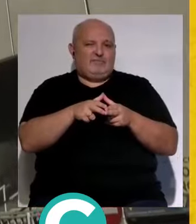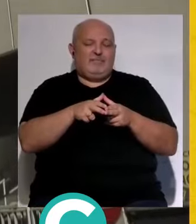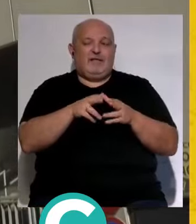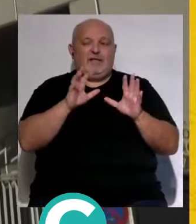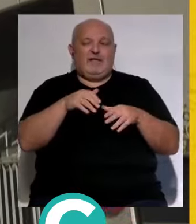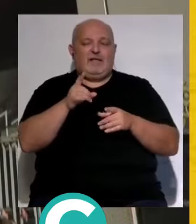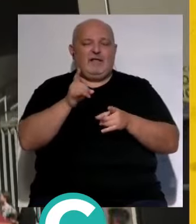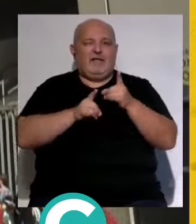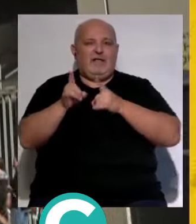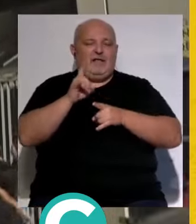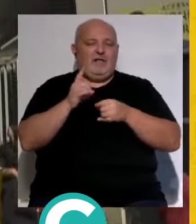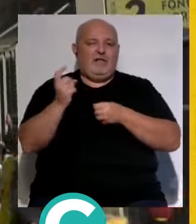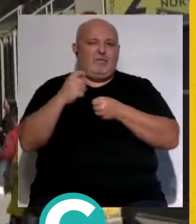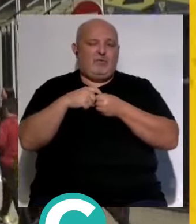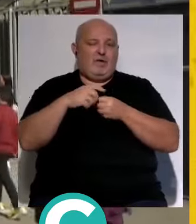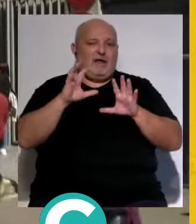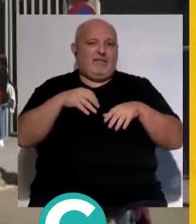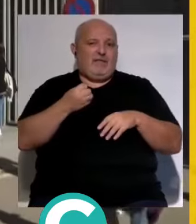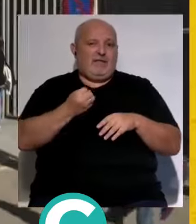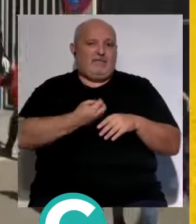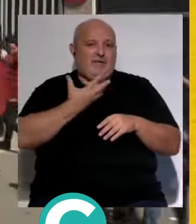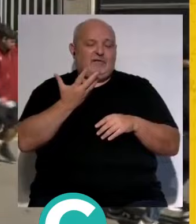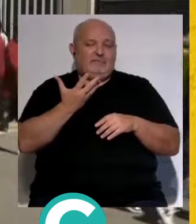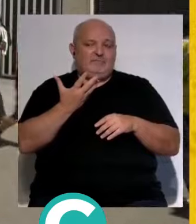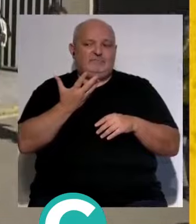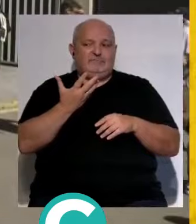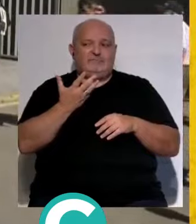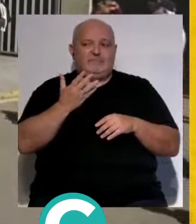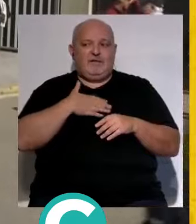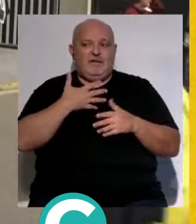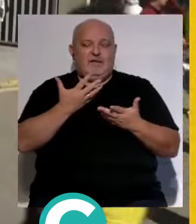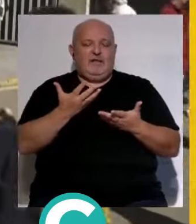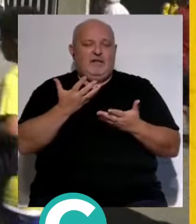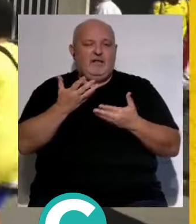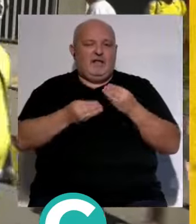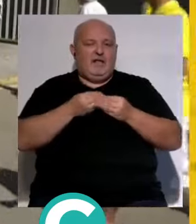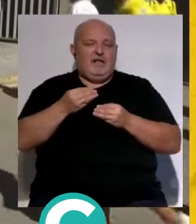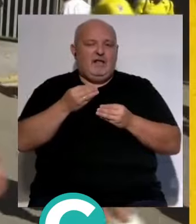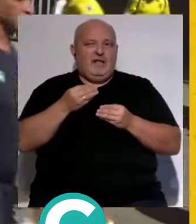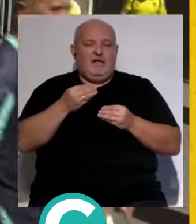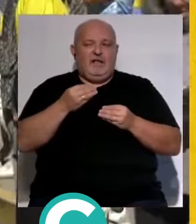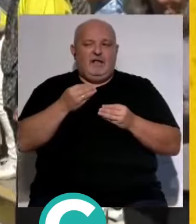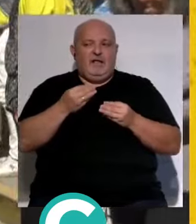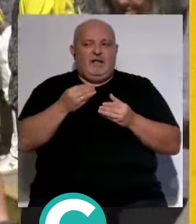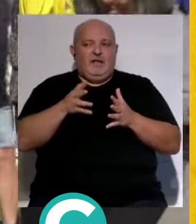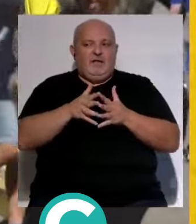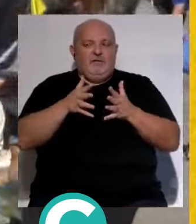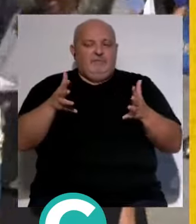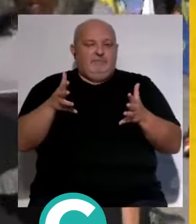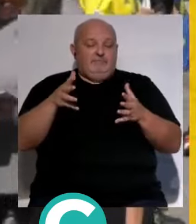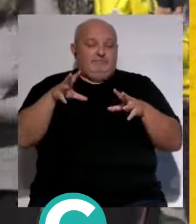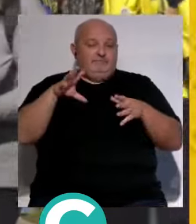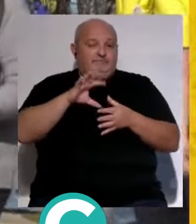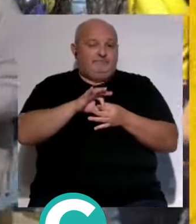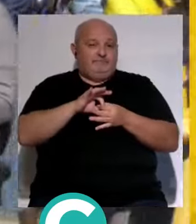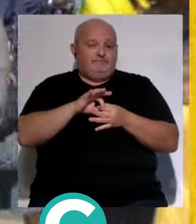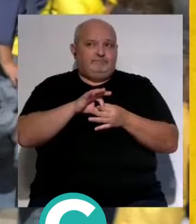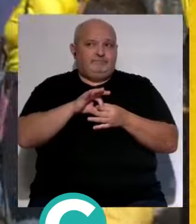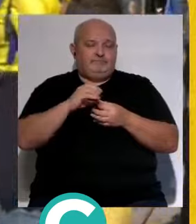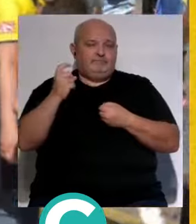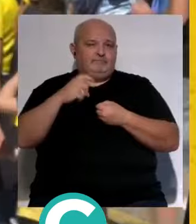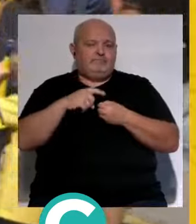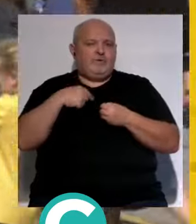la regeneración del cadismo. Sí. Lo que no puede hacer es castigar. Lo que yo no estoy de acuerdo. Regeneración, ampliación, porque el hecho de que venga uno nuevo no